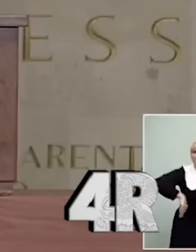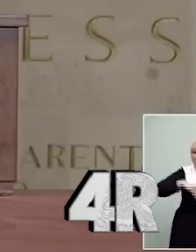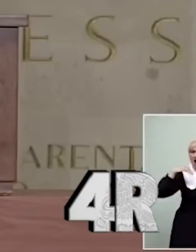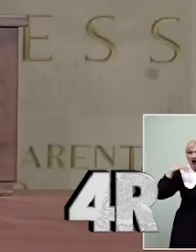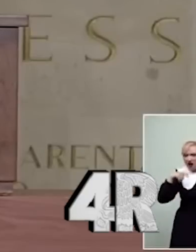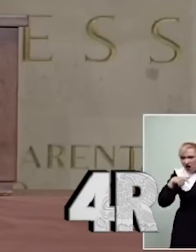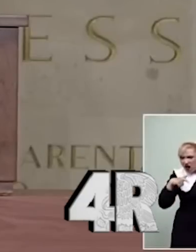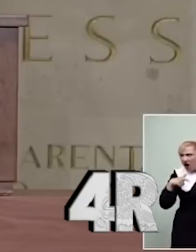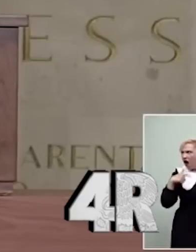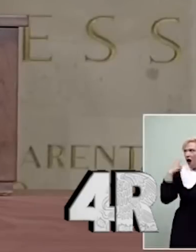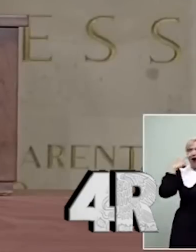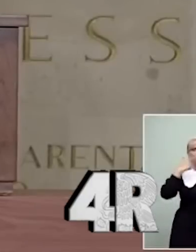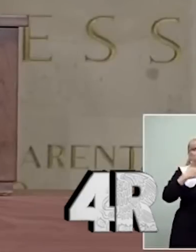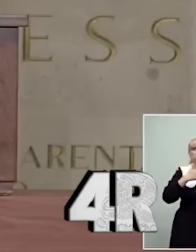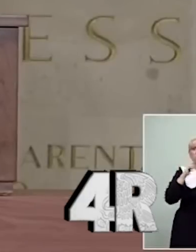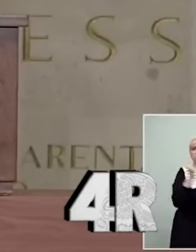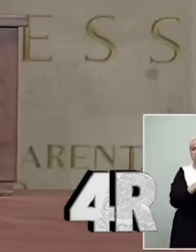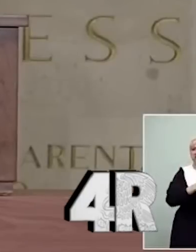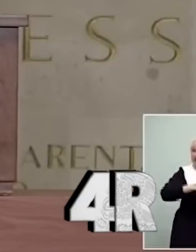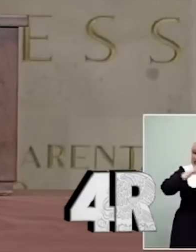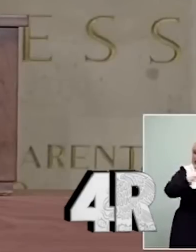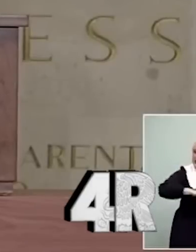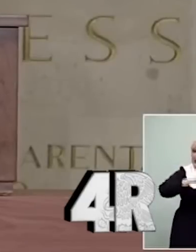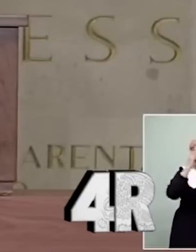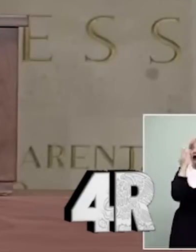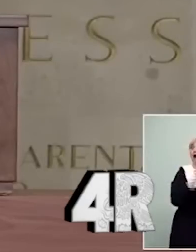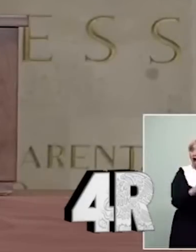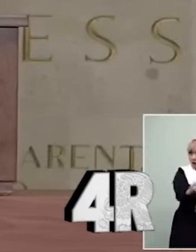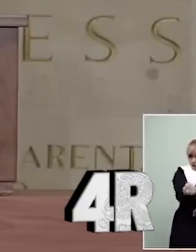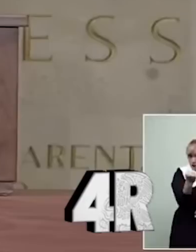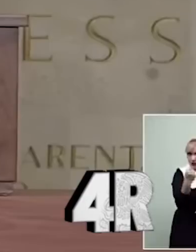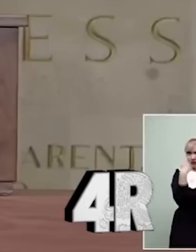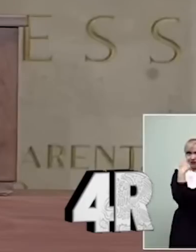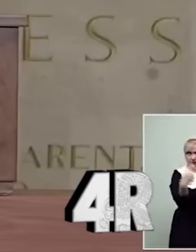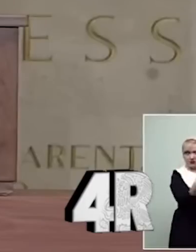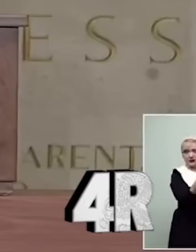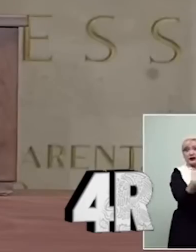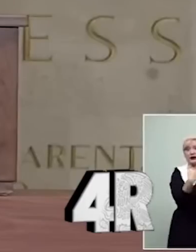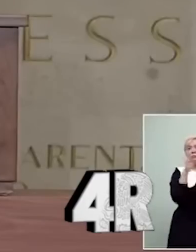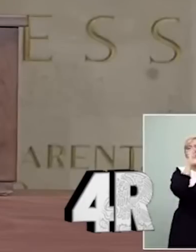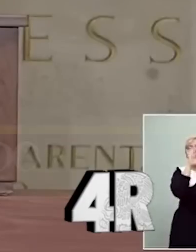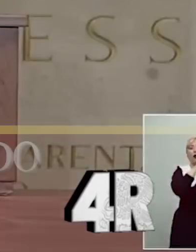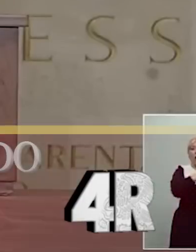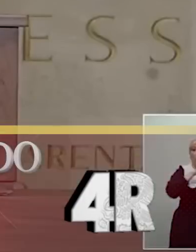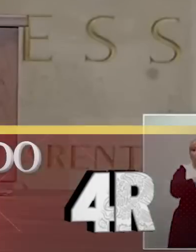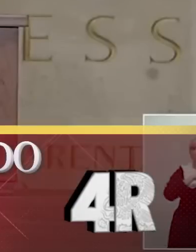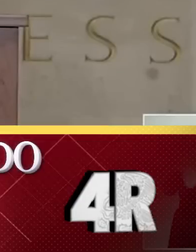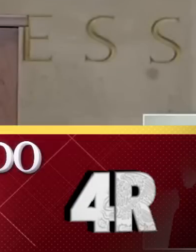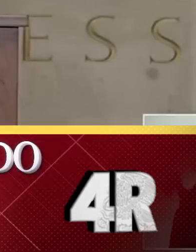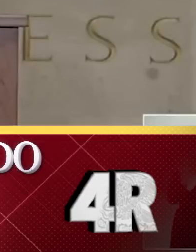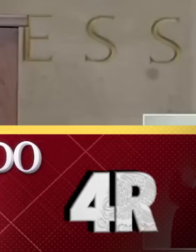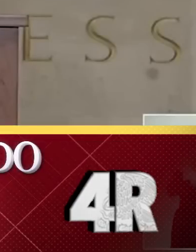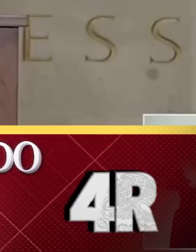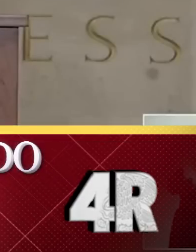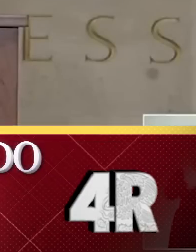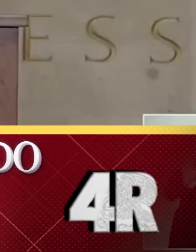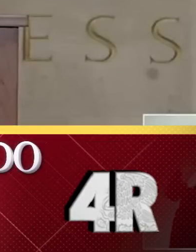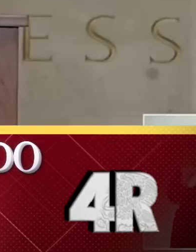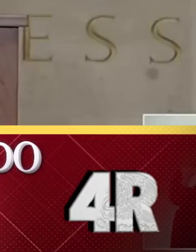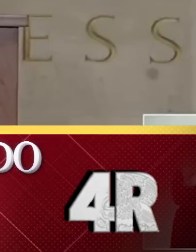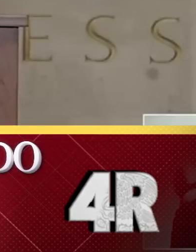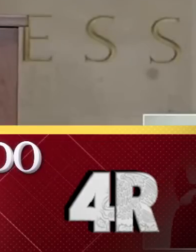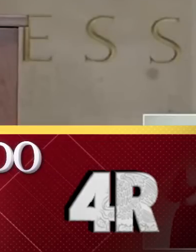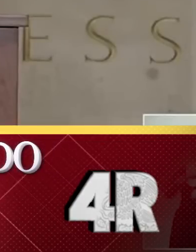invitamos a darle like y a seguirnos en todas nuestras redes sociales. Encuéntrenos como la Cuarta República. Y sin más que agregar, yo